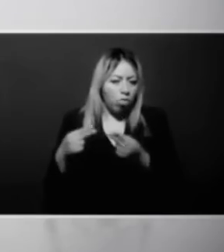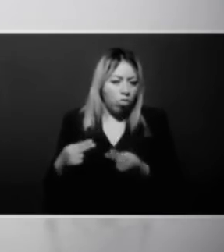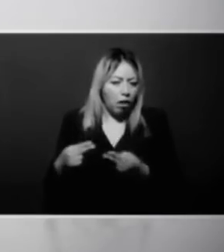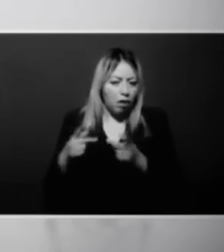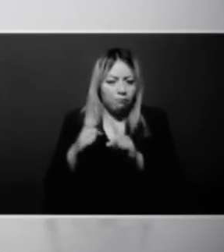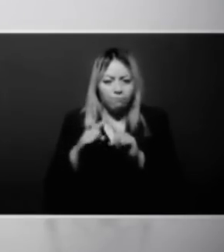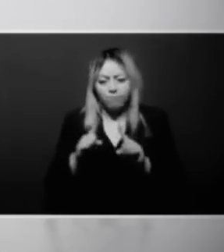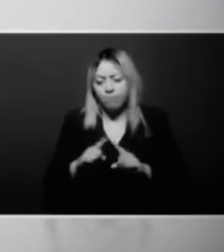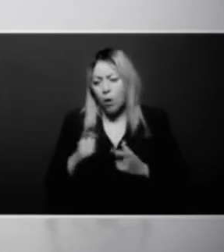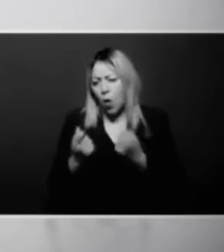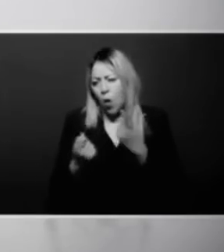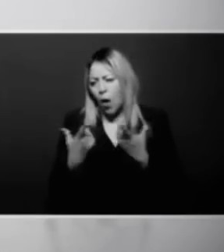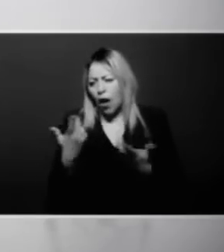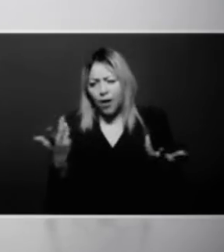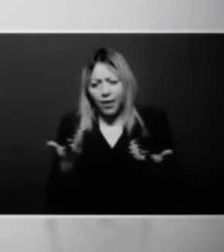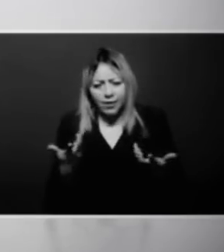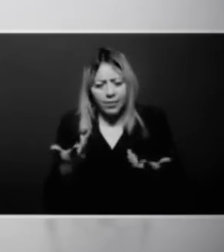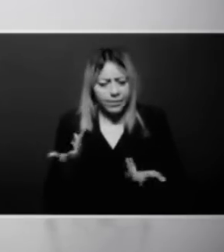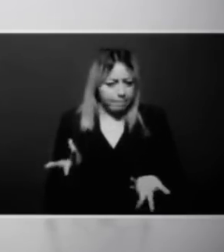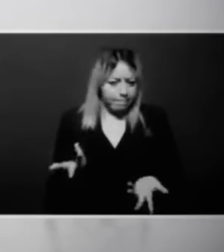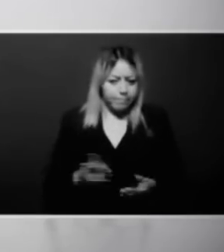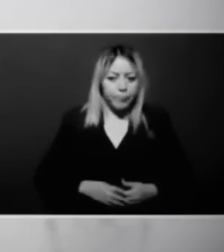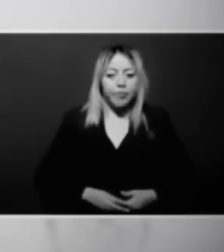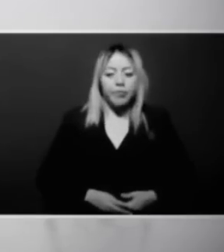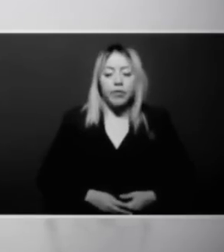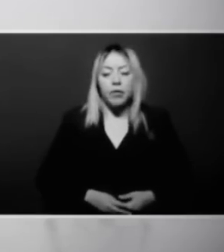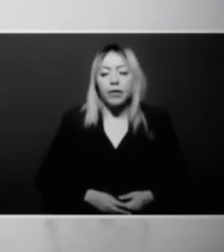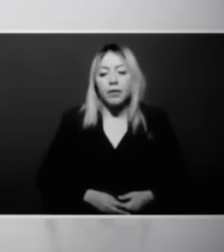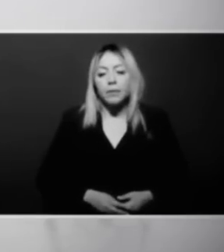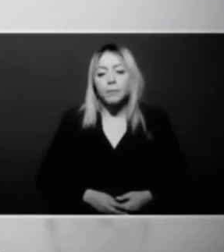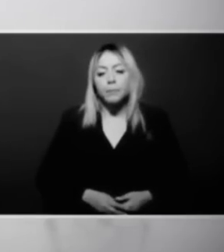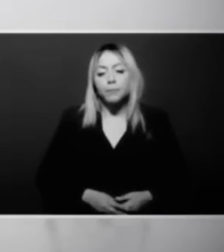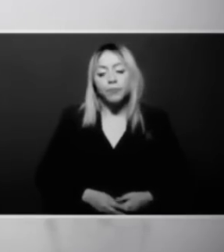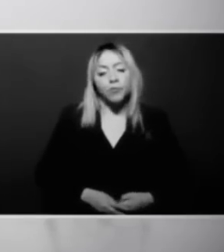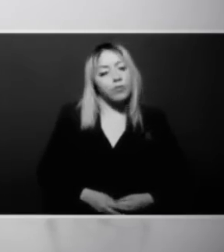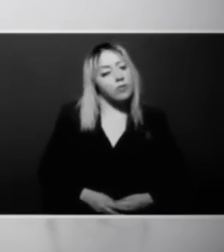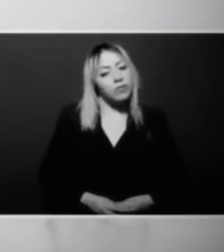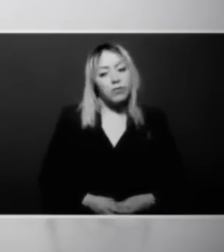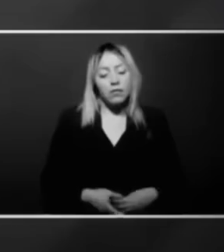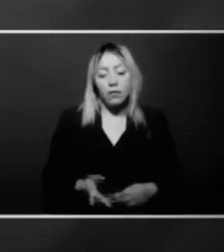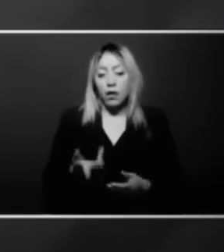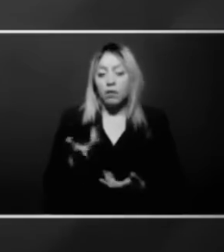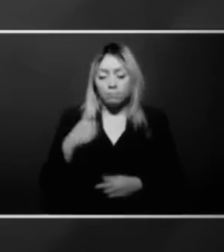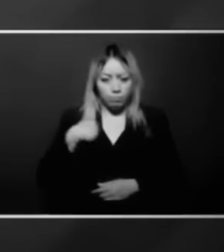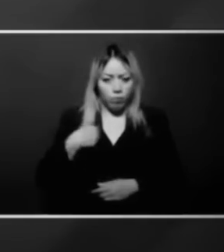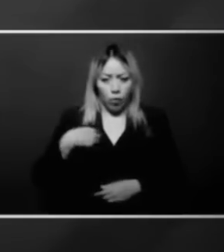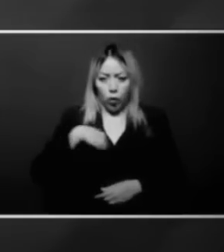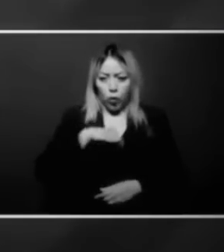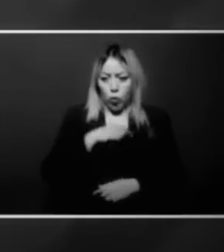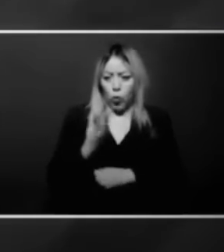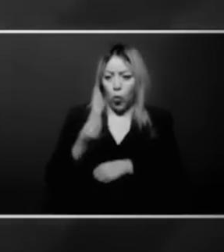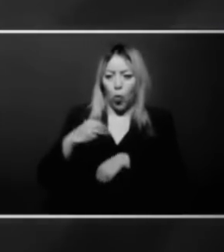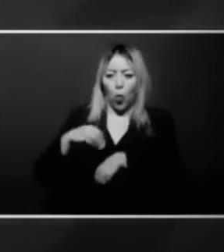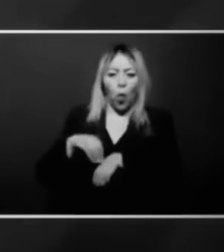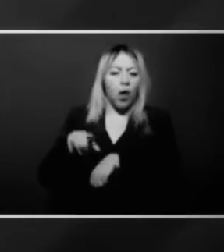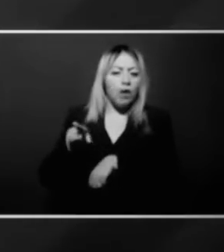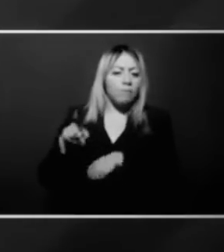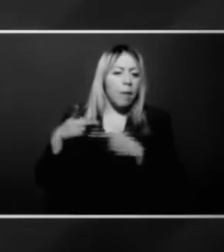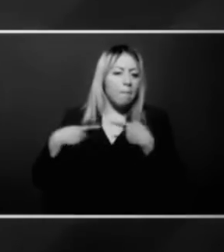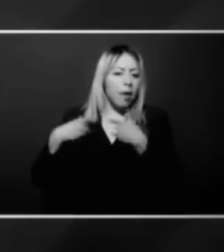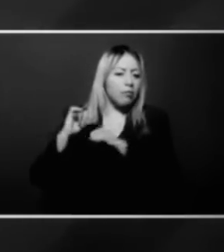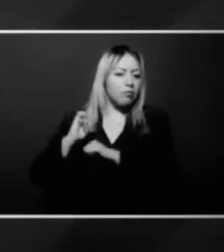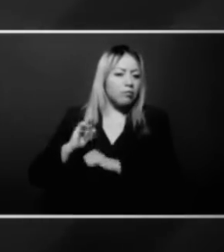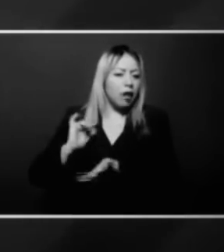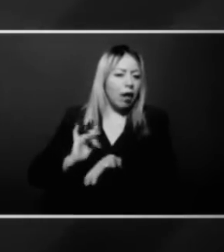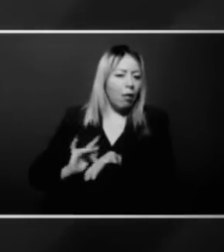explicaba esto, y seguramente para los opositores será un balde de agua fría. Pero el presidente fue más que claro,